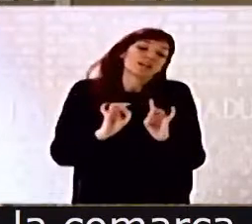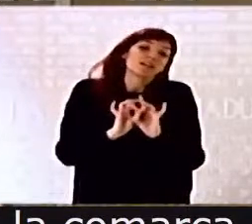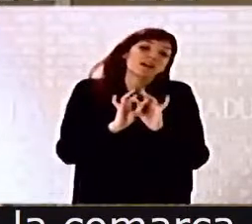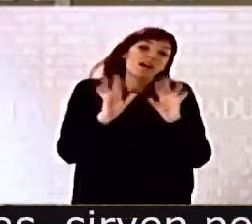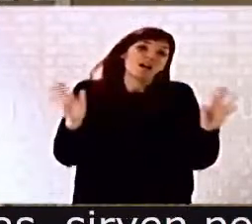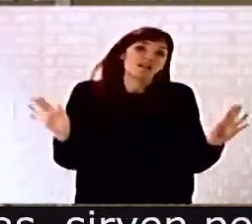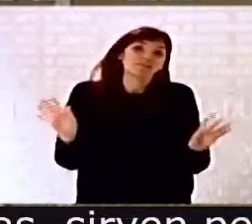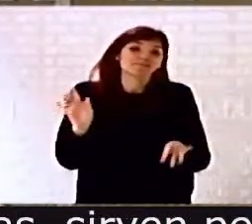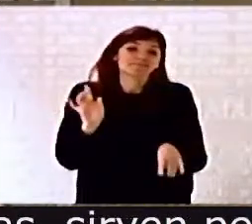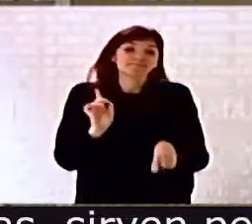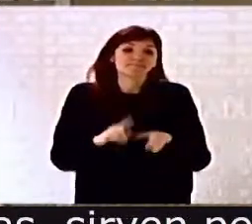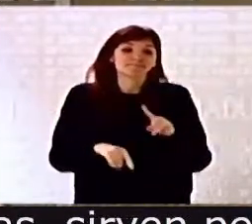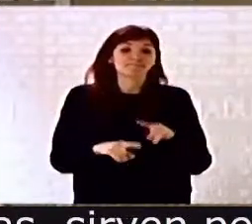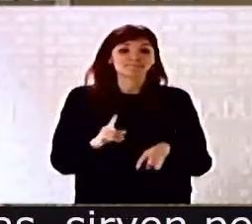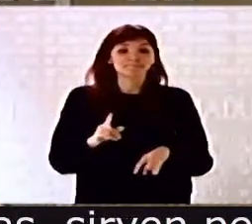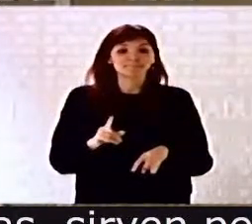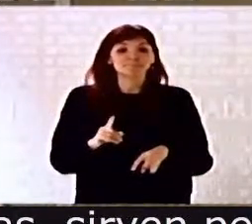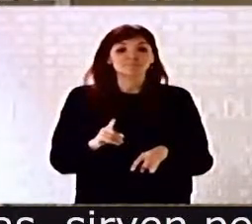evidentemente,